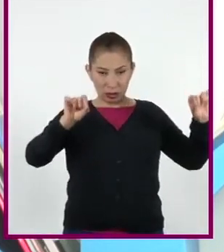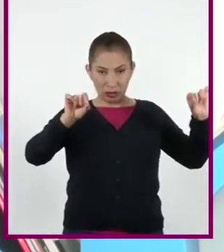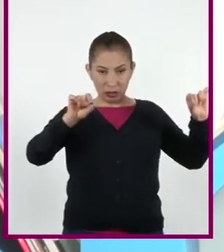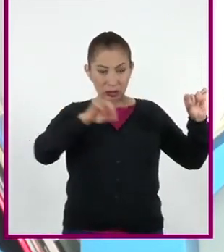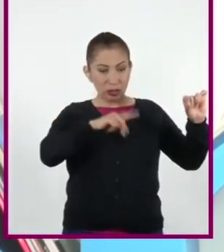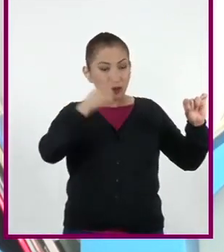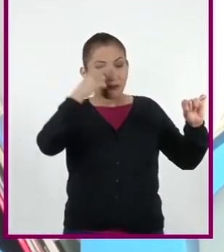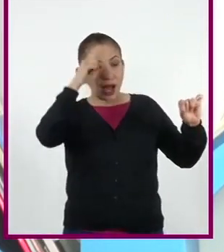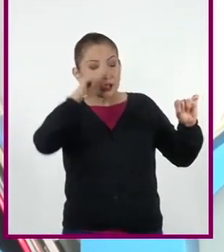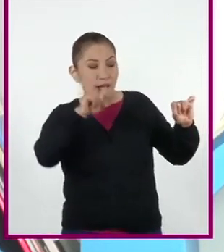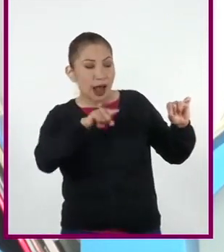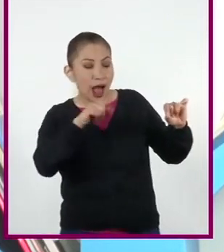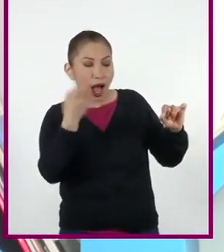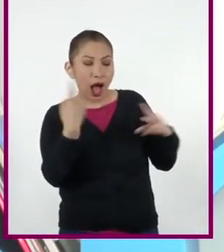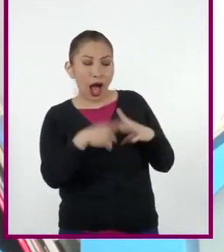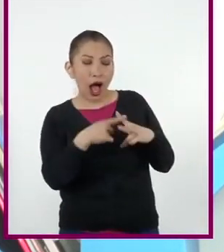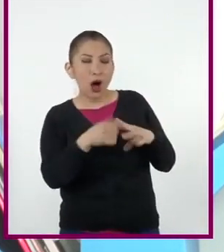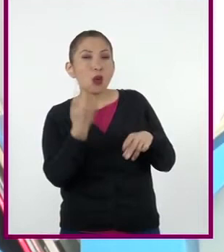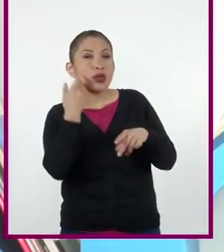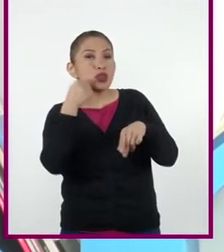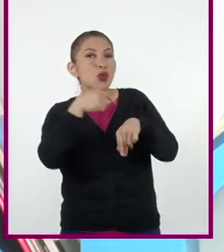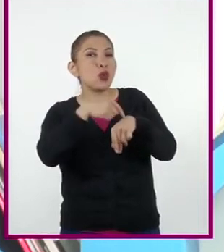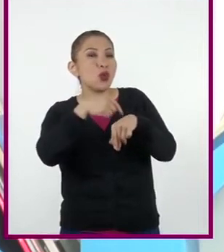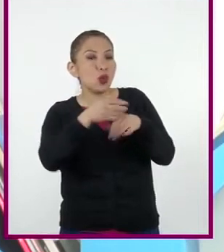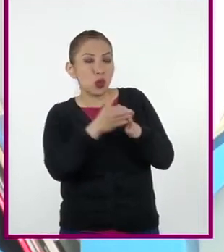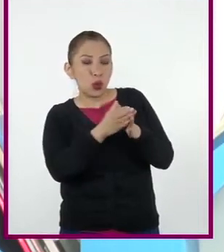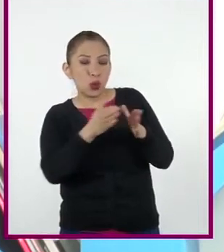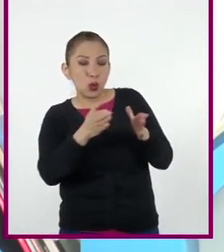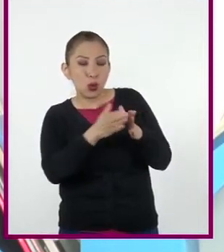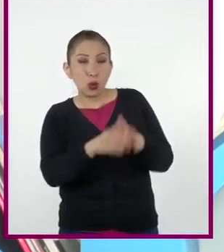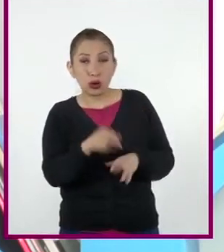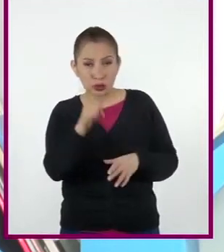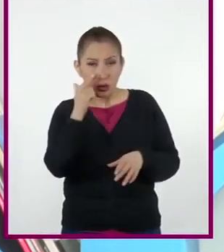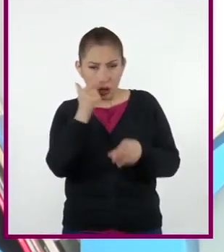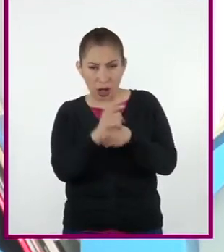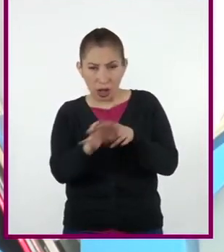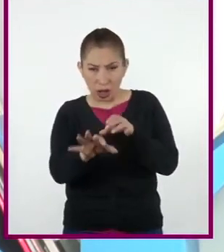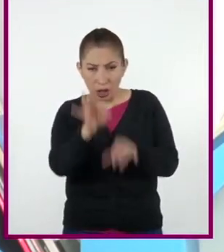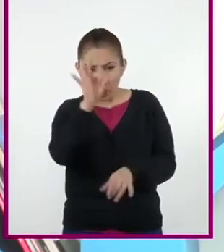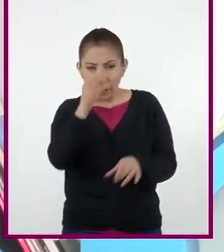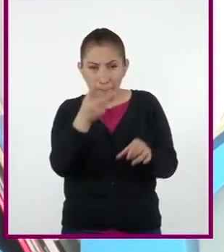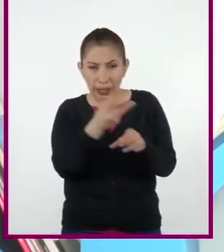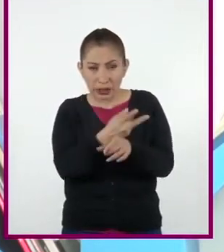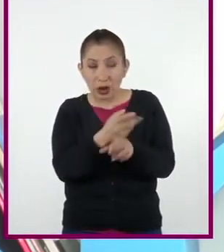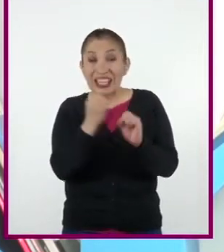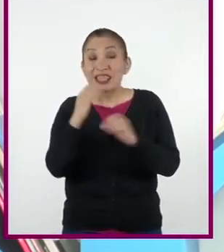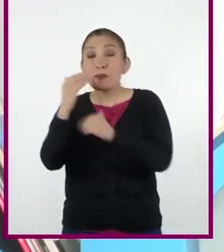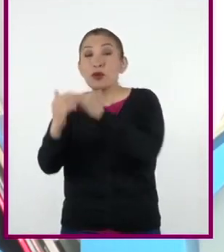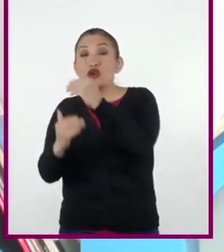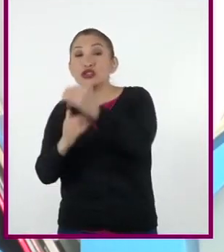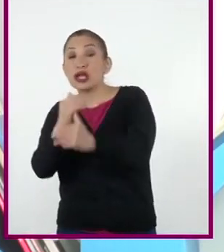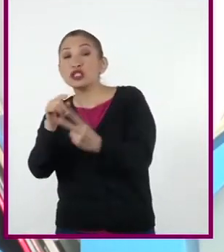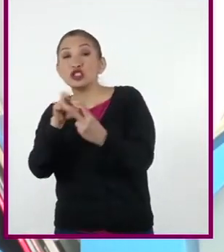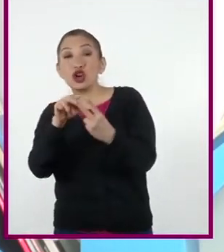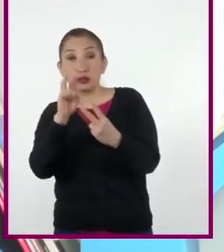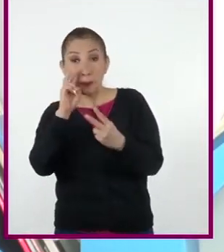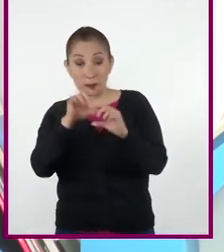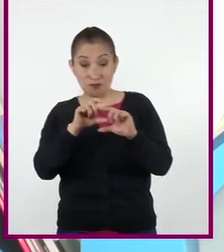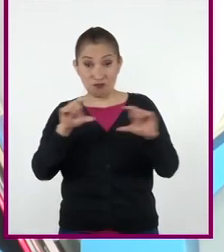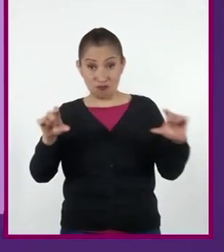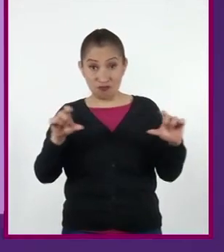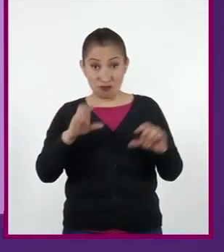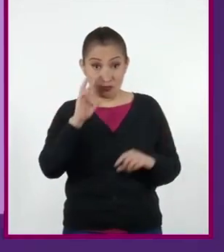que facilita poder calcular su duración. ¿Identifican cuáles son los hechos y procesos que aparecen en